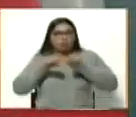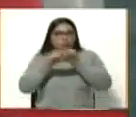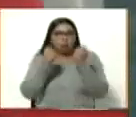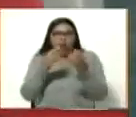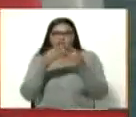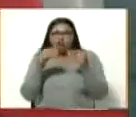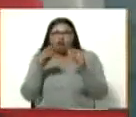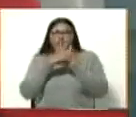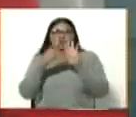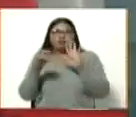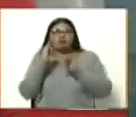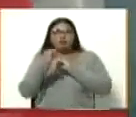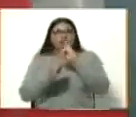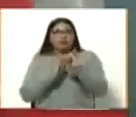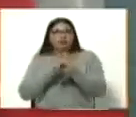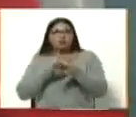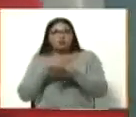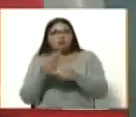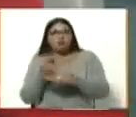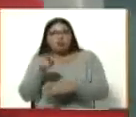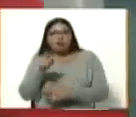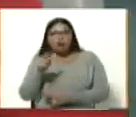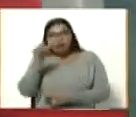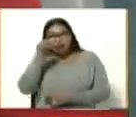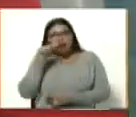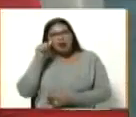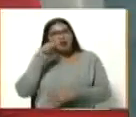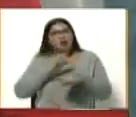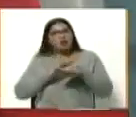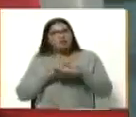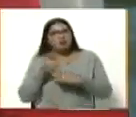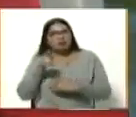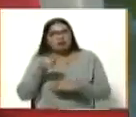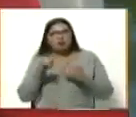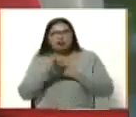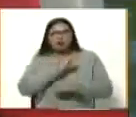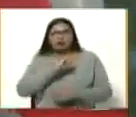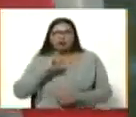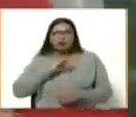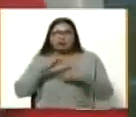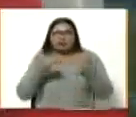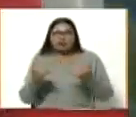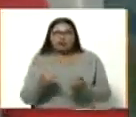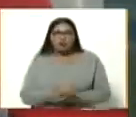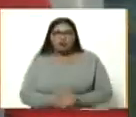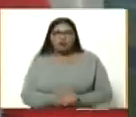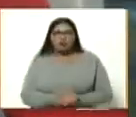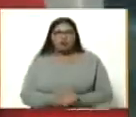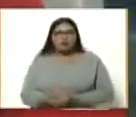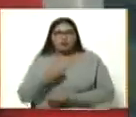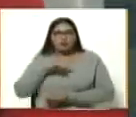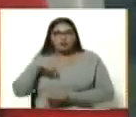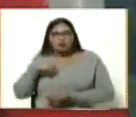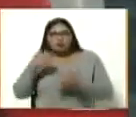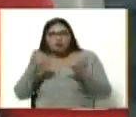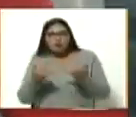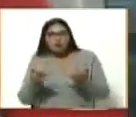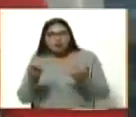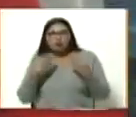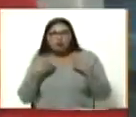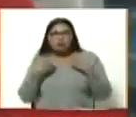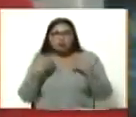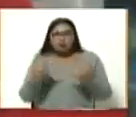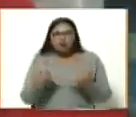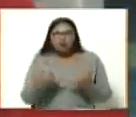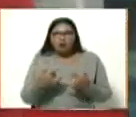derecho internacional, porque no es porque sea Alex Saab, es porque es la independencia, la soberanía, nuestra independencia. Eso es lo que se está poniendo en